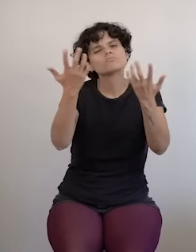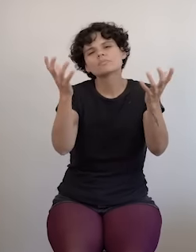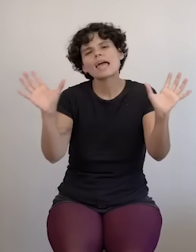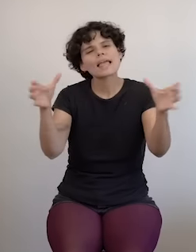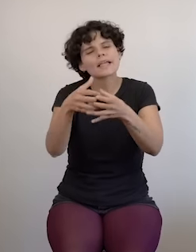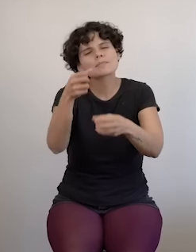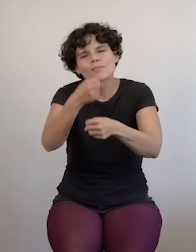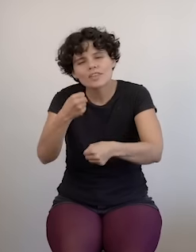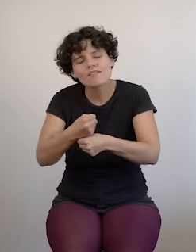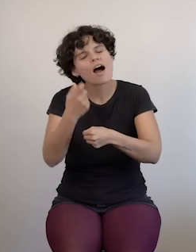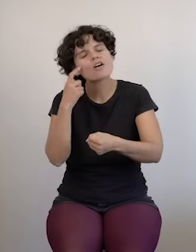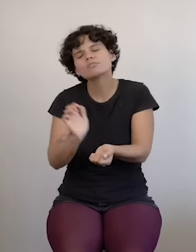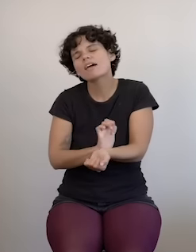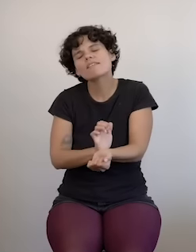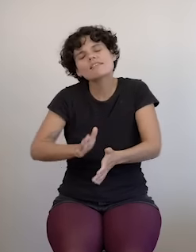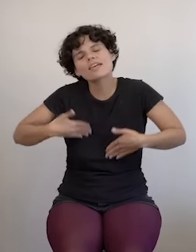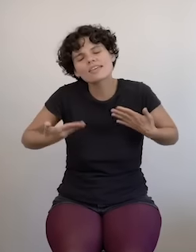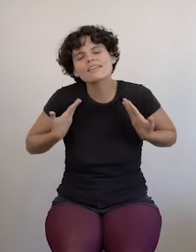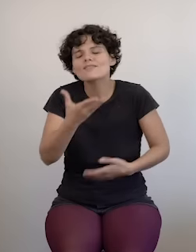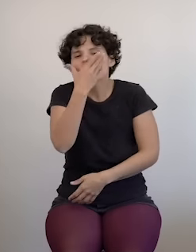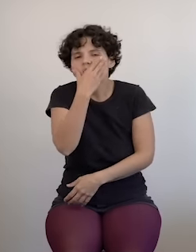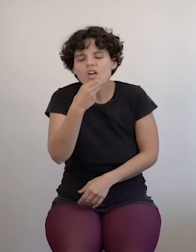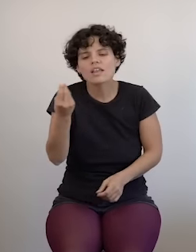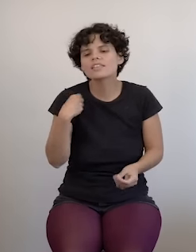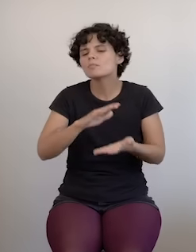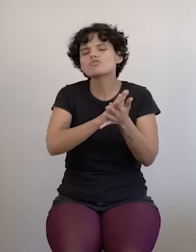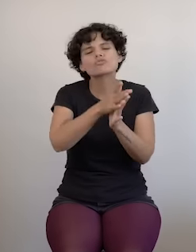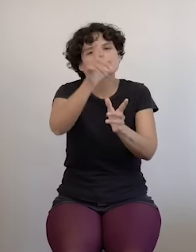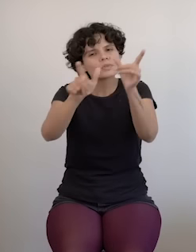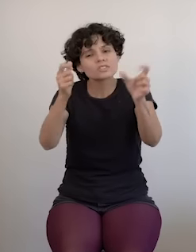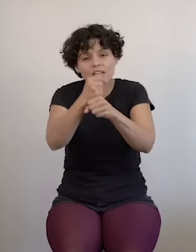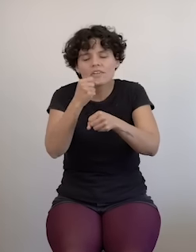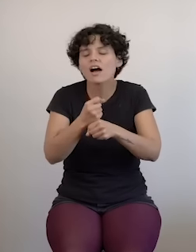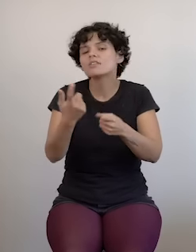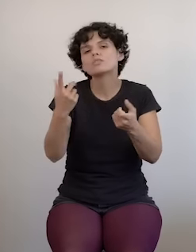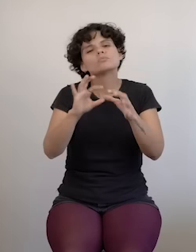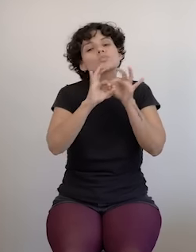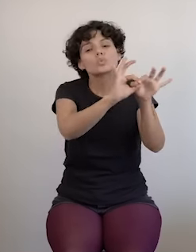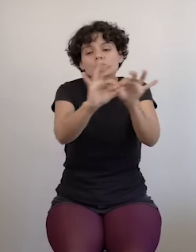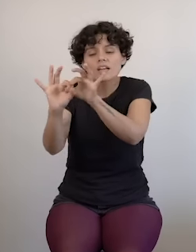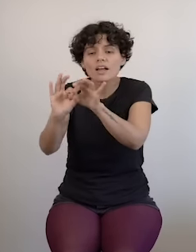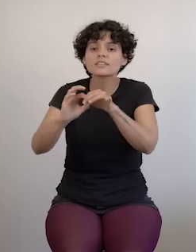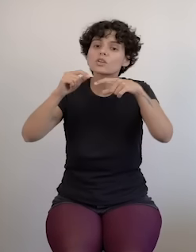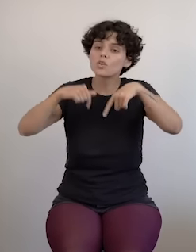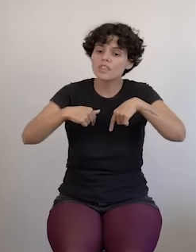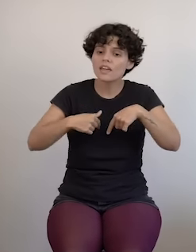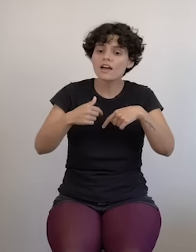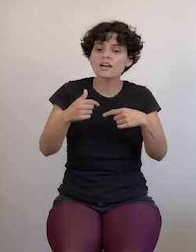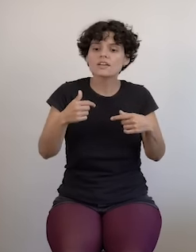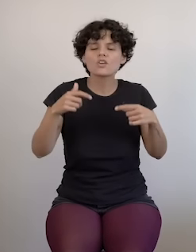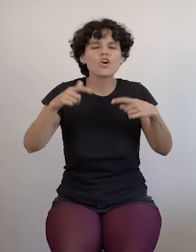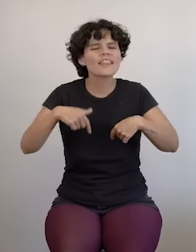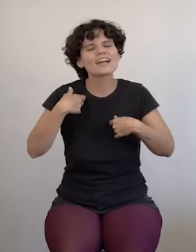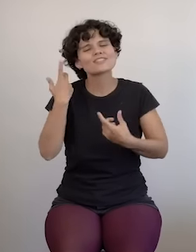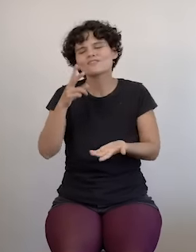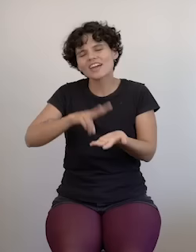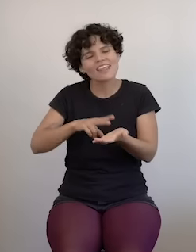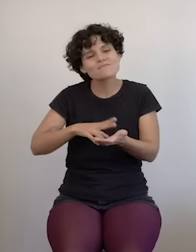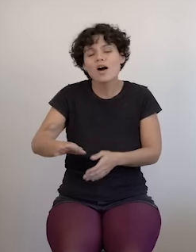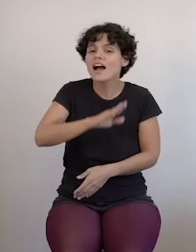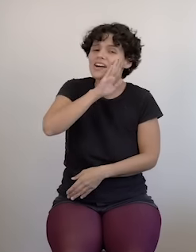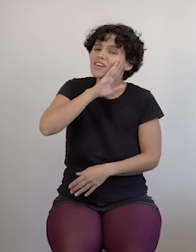agradecer al equipo, la energía que tienen, bonita la energía de aquí, de todos los que trabajan aquí. La invitación. Hoy día voy